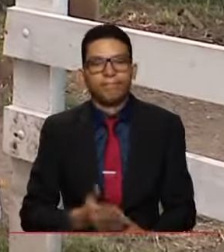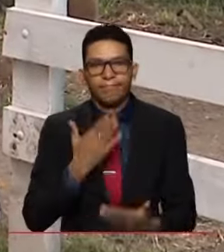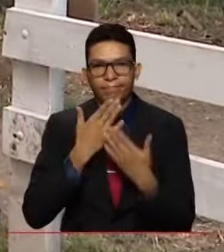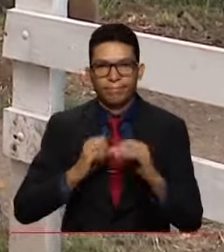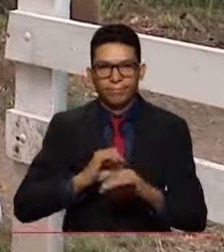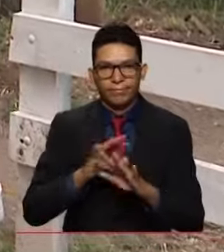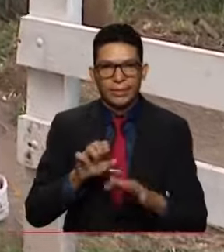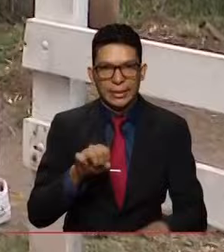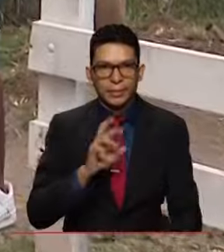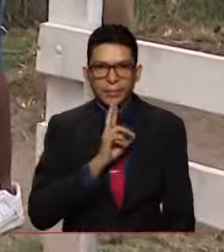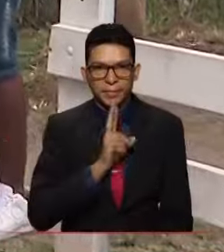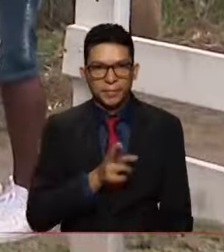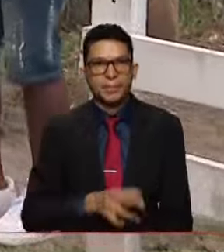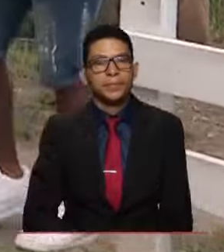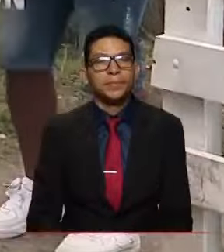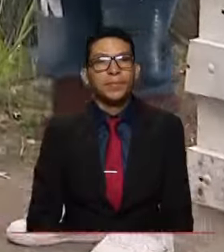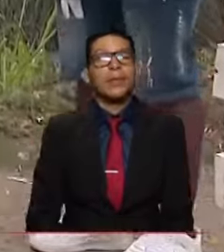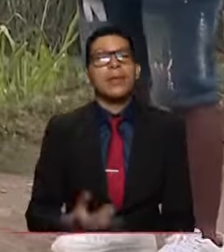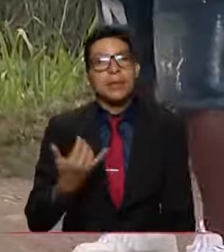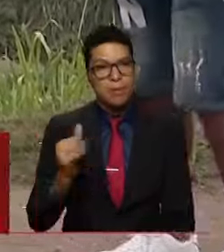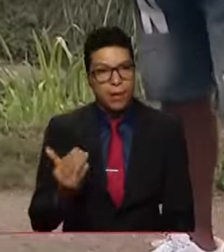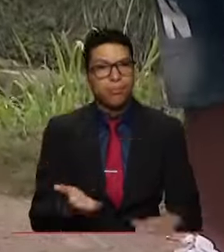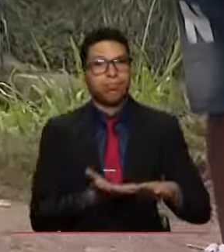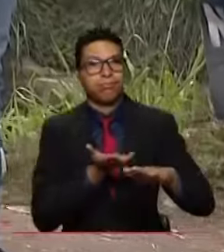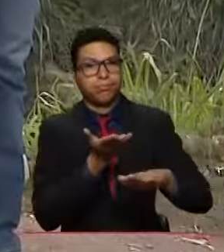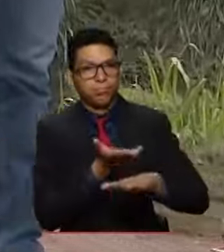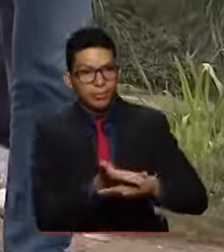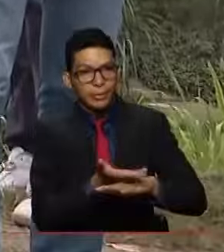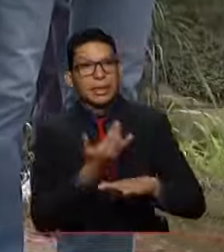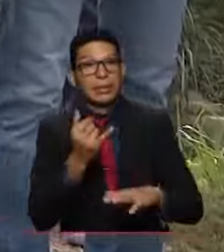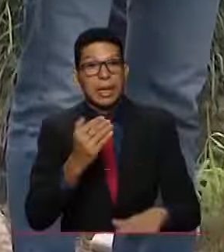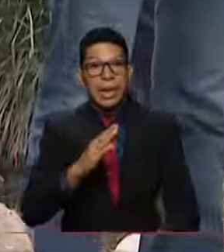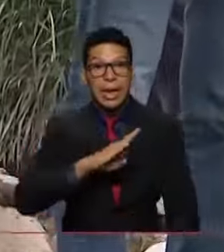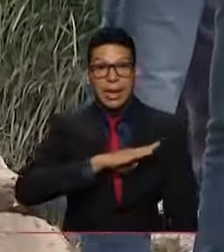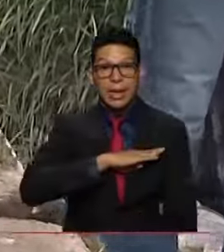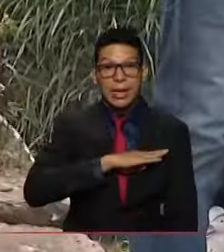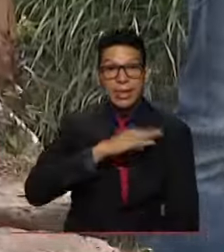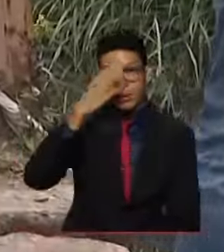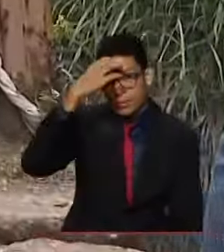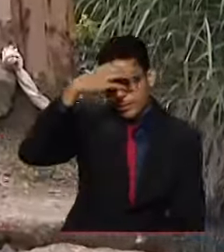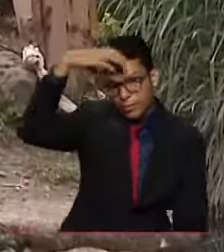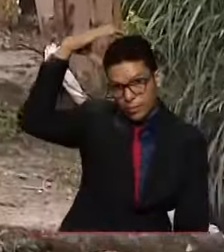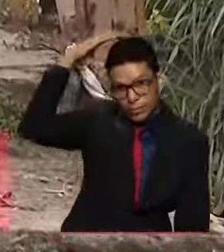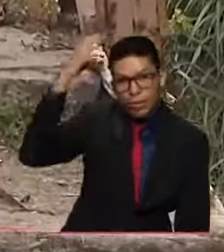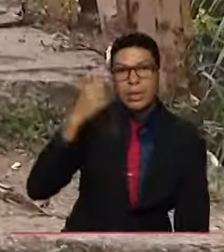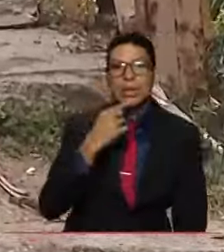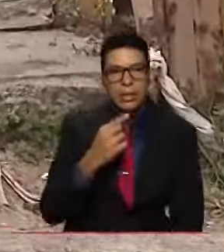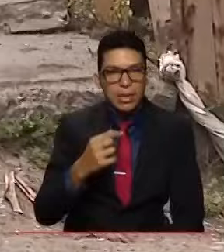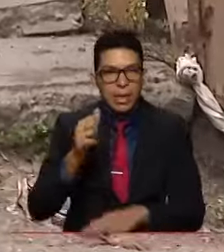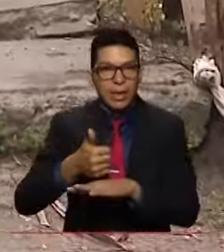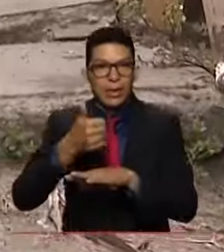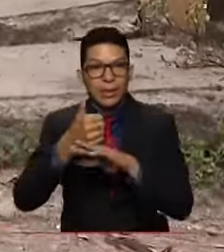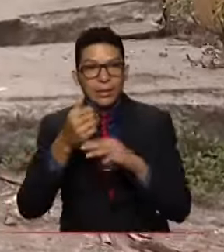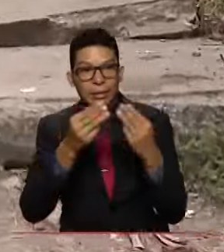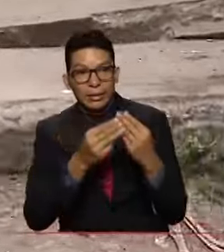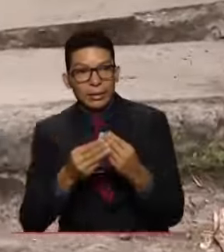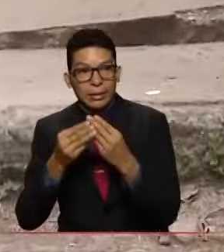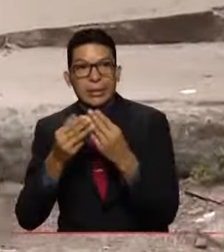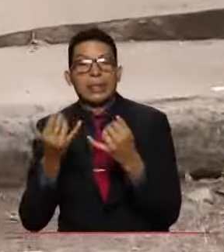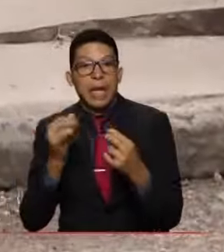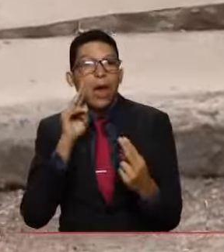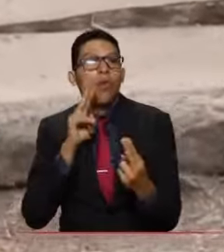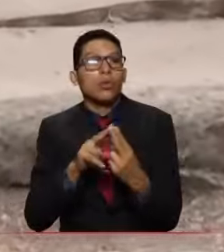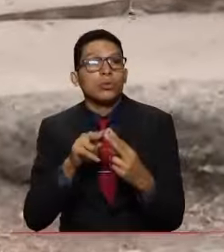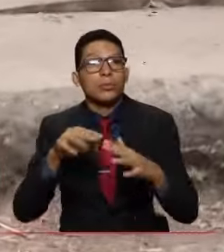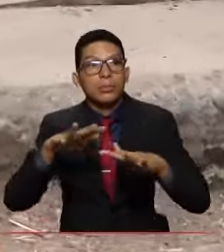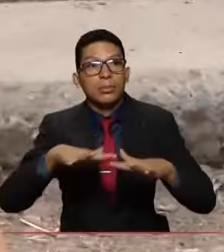Muchas gracias. Bueno, ya se hizo una solicitud, ya incluso el alcalde ya vino el gerente en Cali también, ya conocen